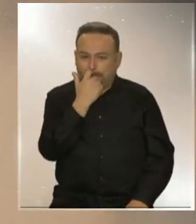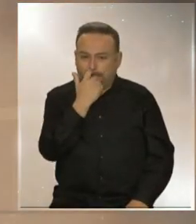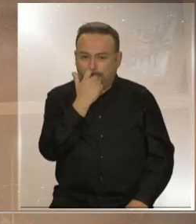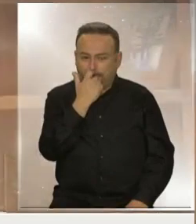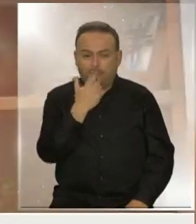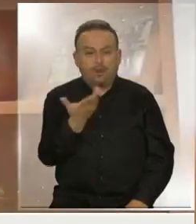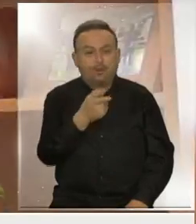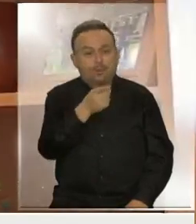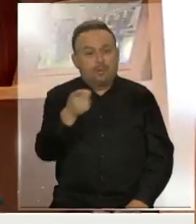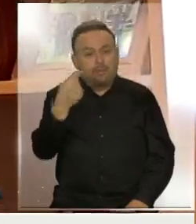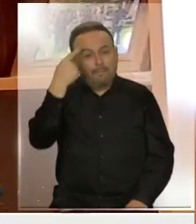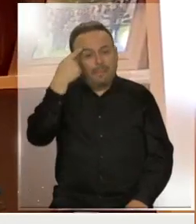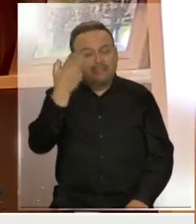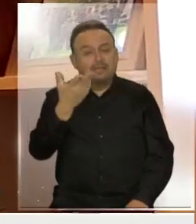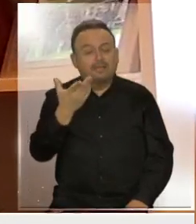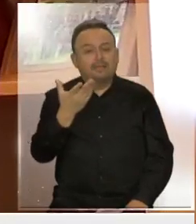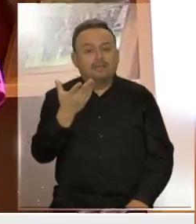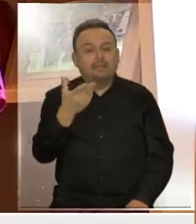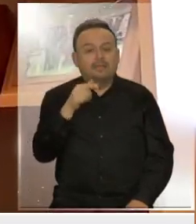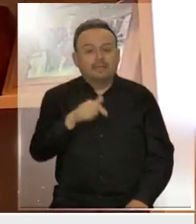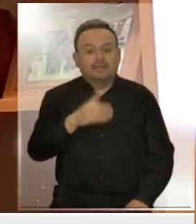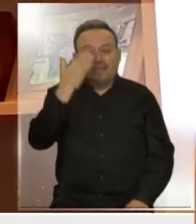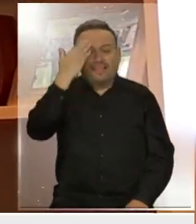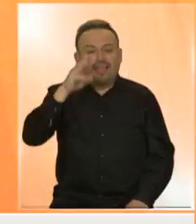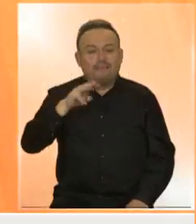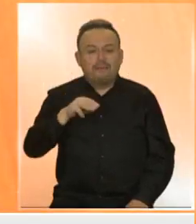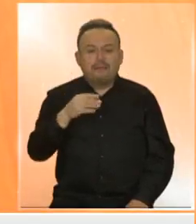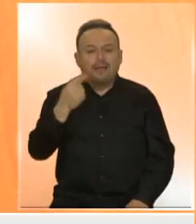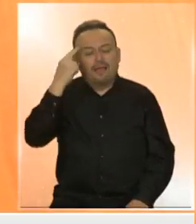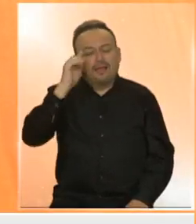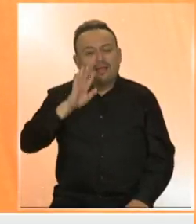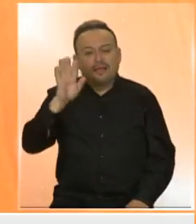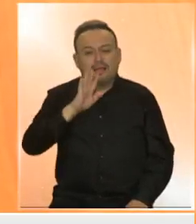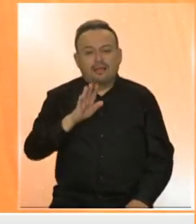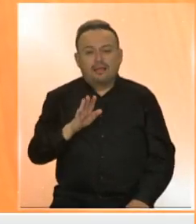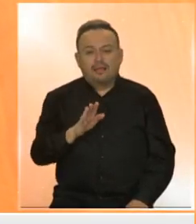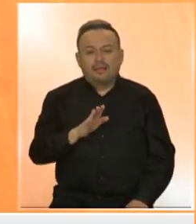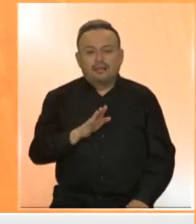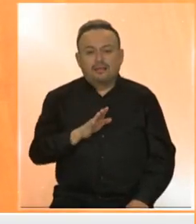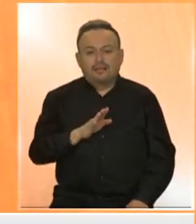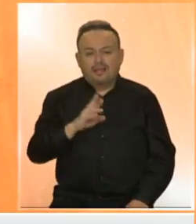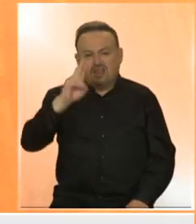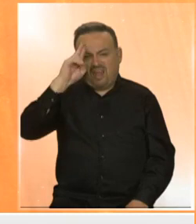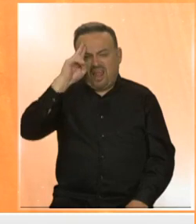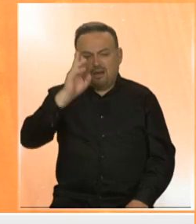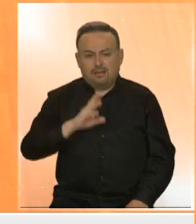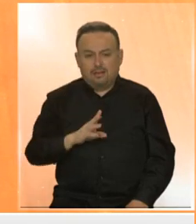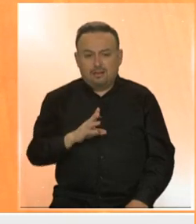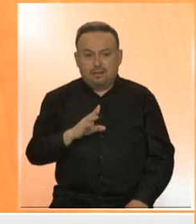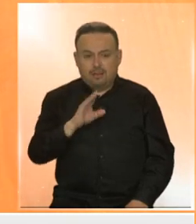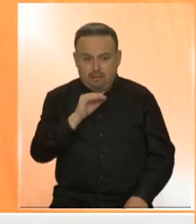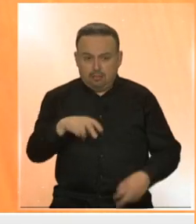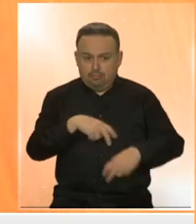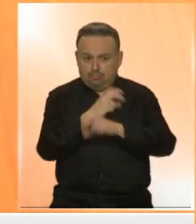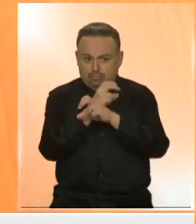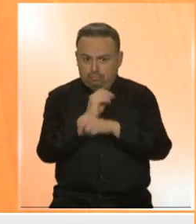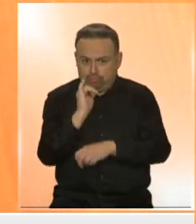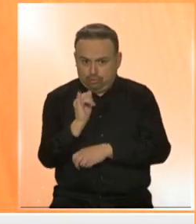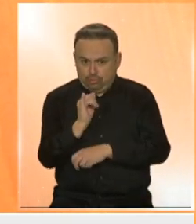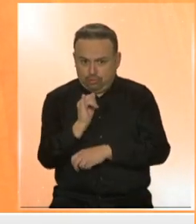¿Y cómo creen ustedes que va a ser, por ejemplo, este Día de la Mamá? Separado. Pero nos vamos a conectar igual,